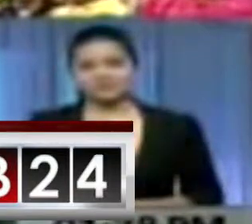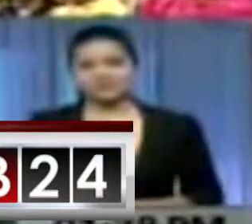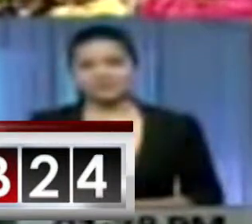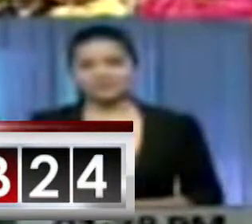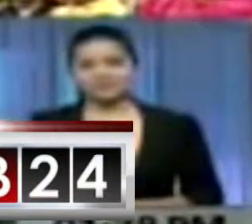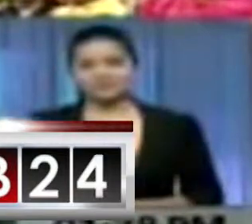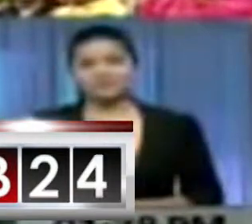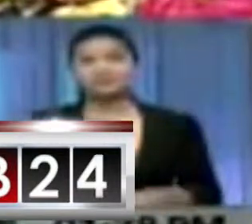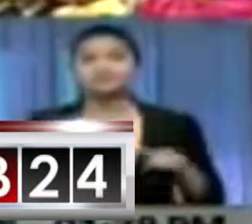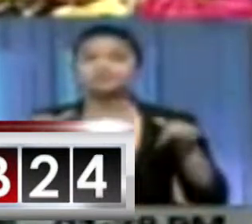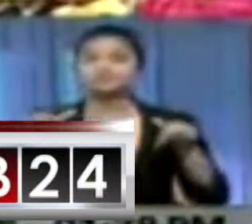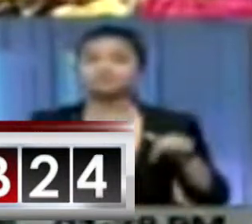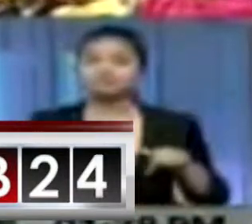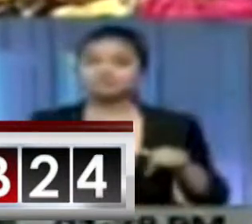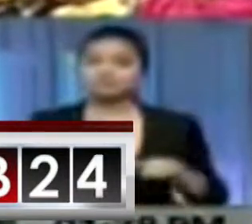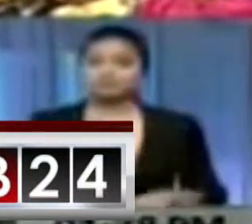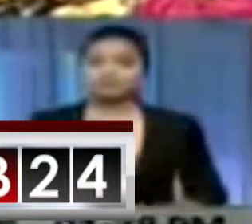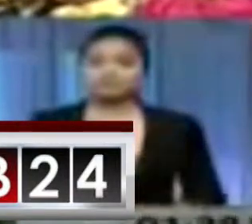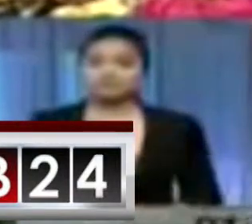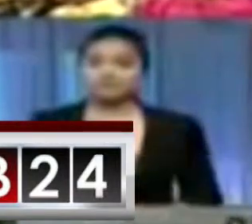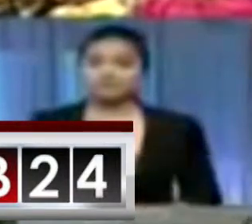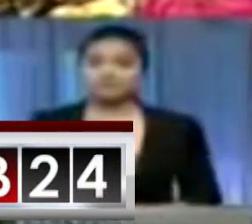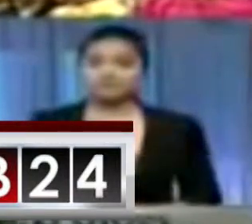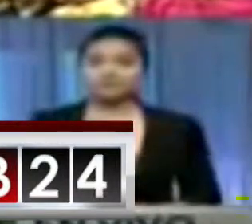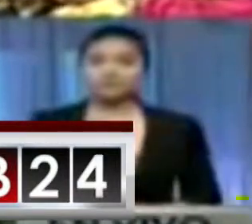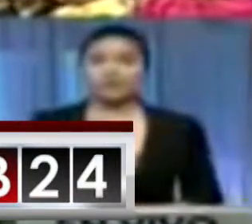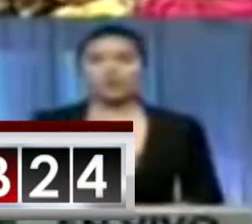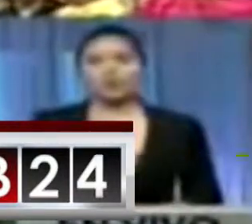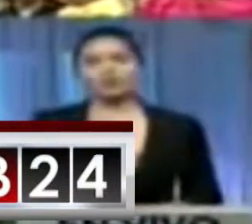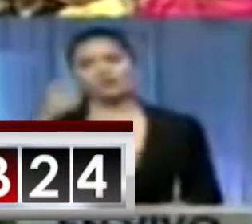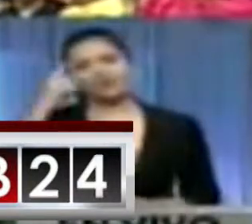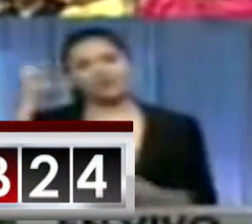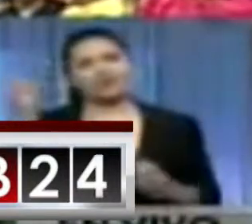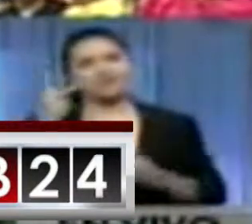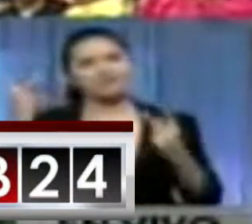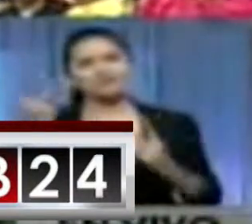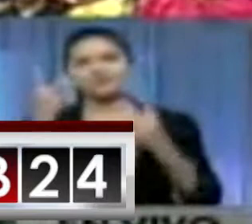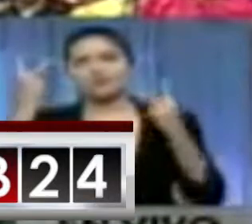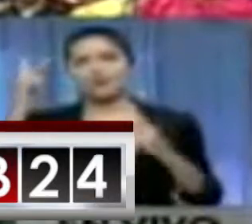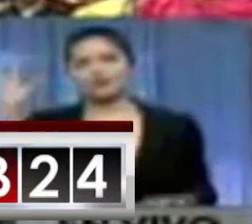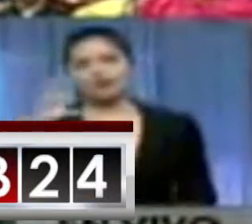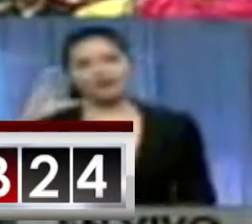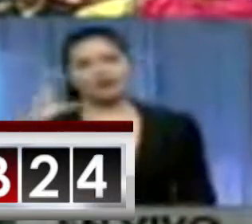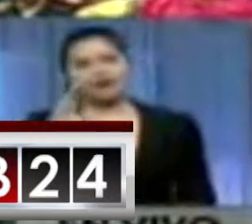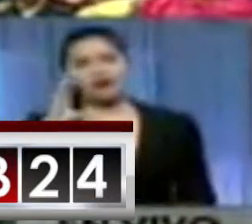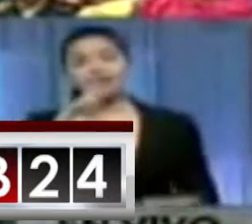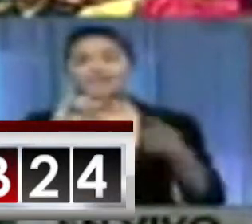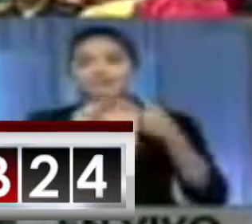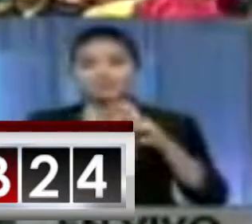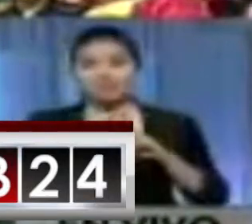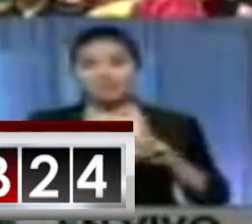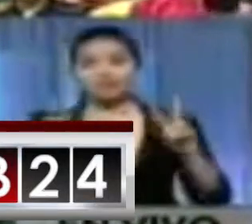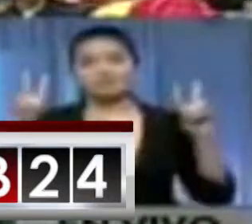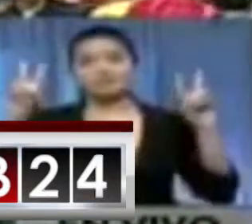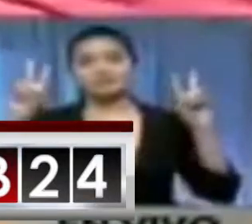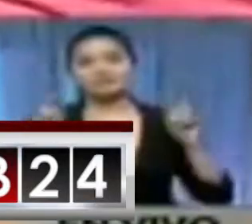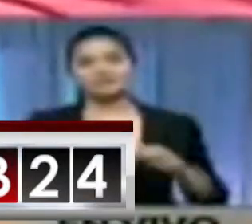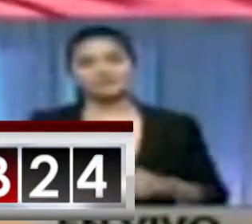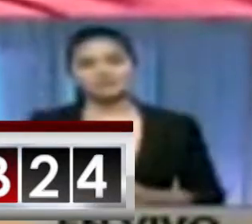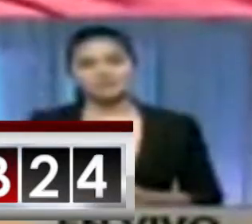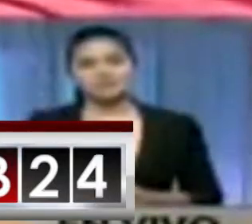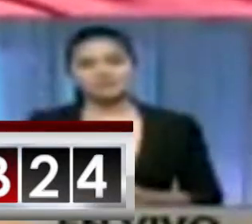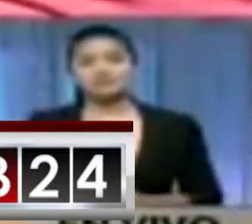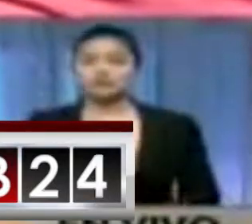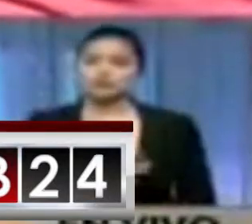Y hoy, en este día de victoria de Caracas y de la paz, yo tiendo mi